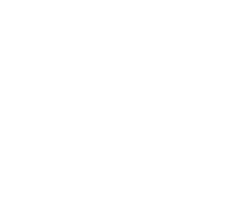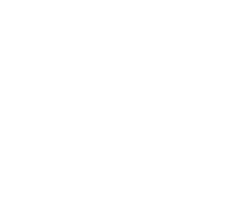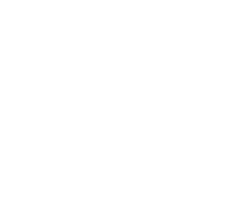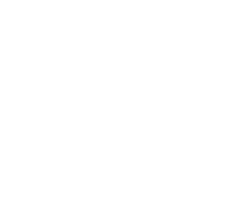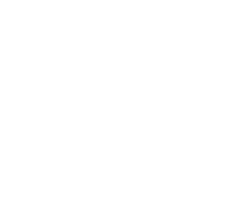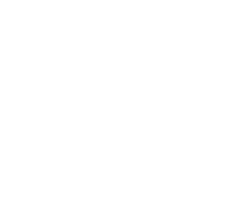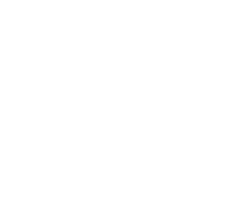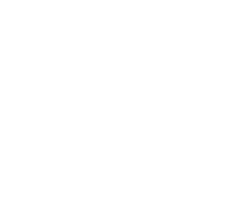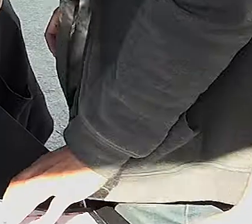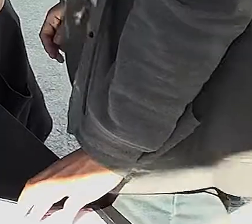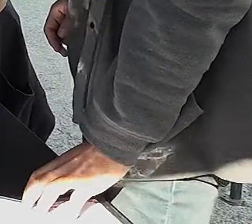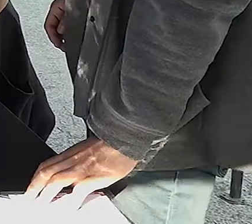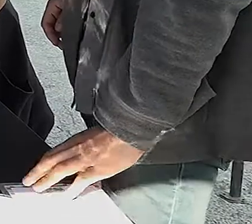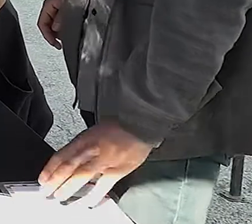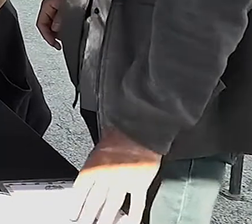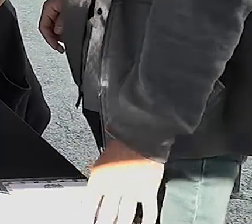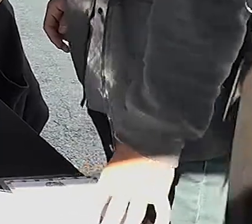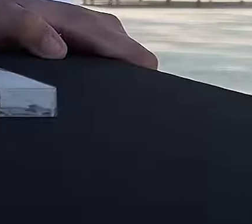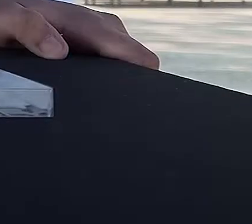Música